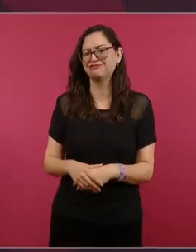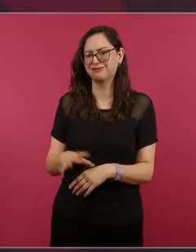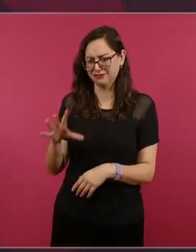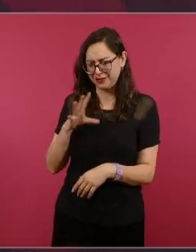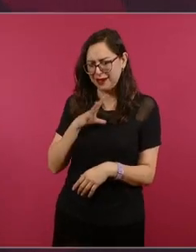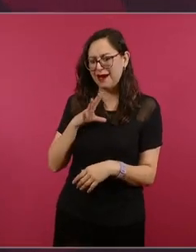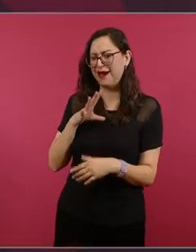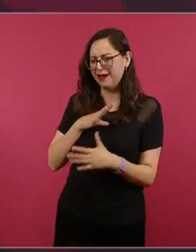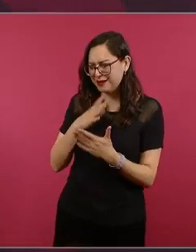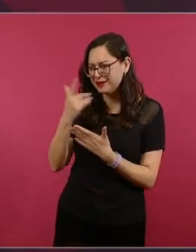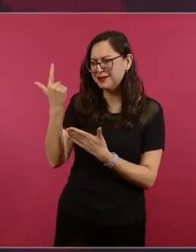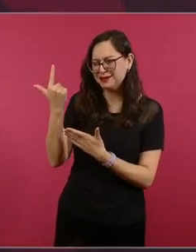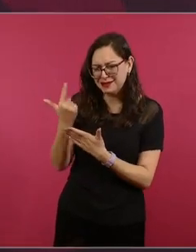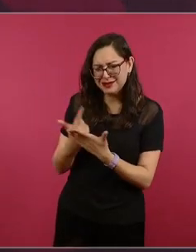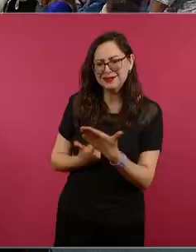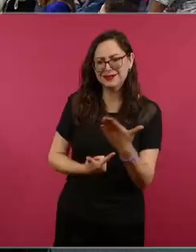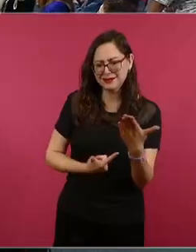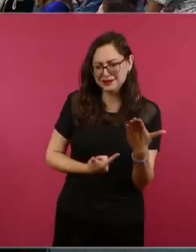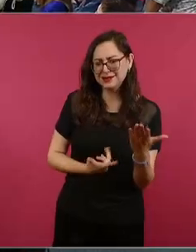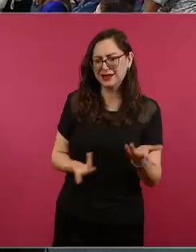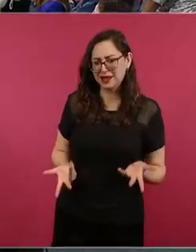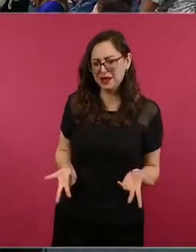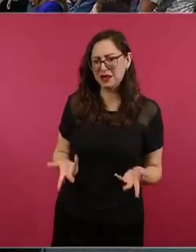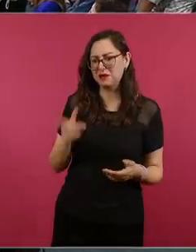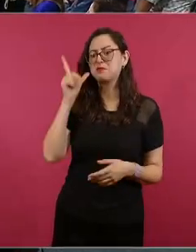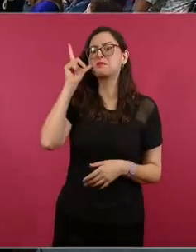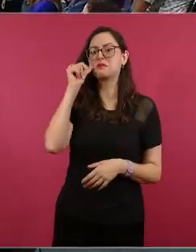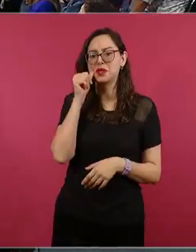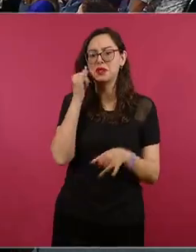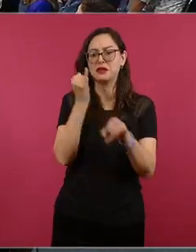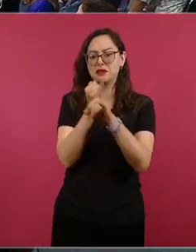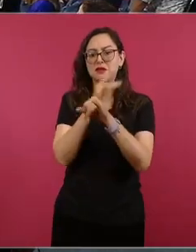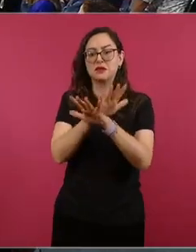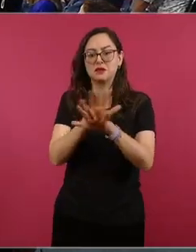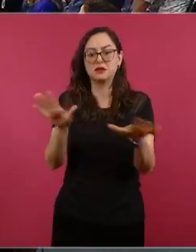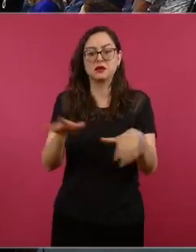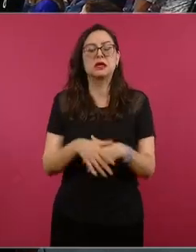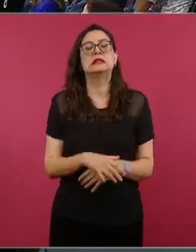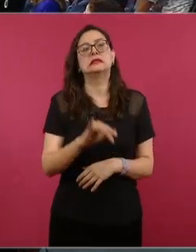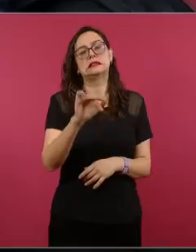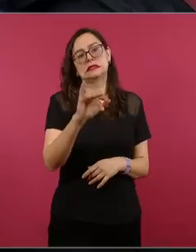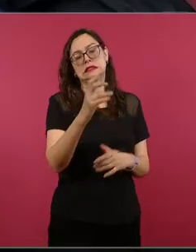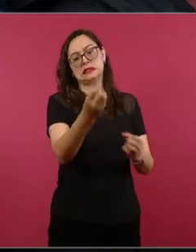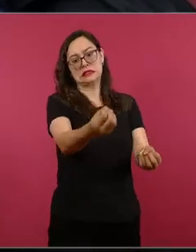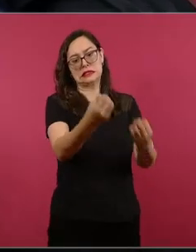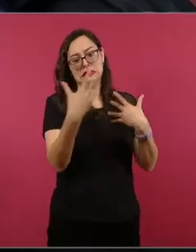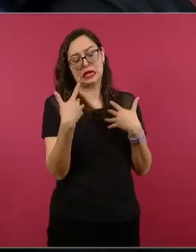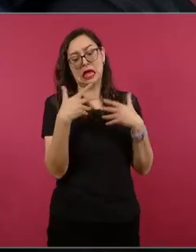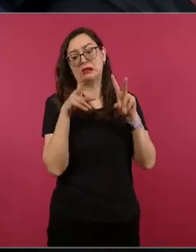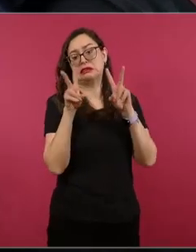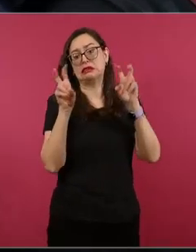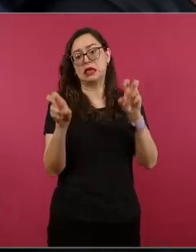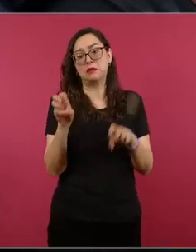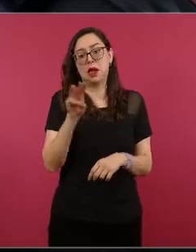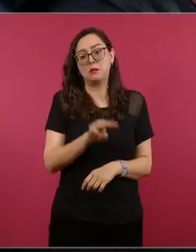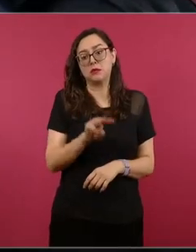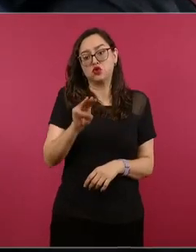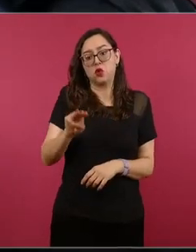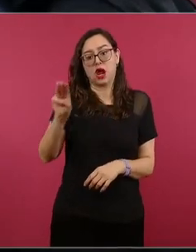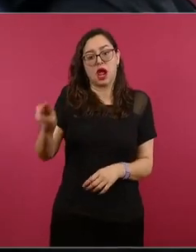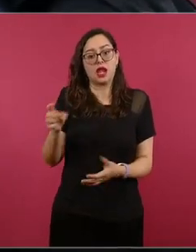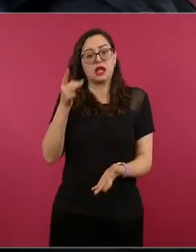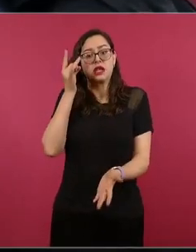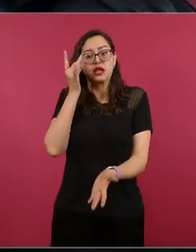mañana les van a ofrecer toda la información. Sí, nos enviaron unas cifras, pero únicamente en el caso de Michoacán. Le exponíamos aquí la vez